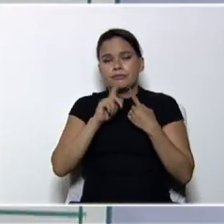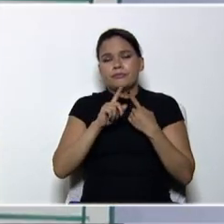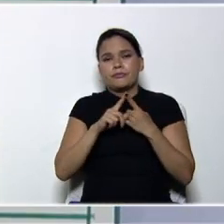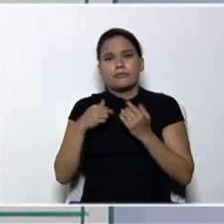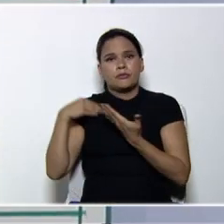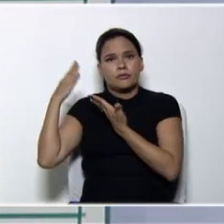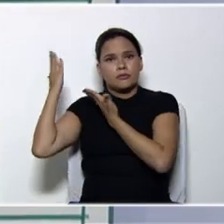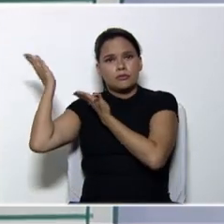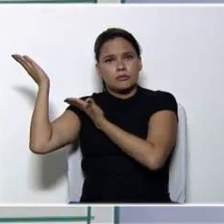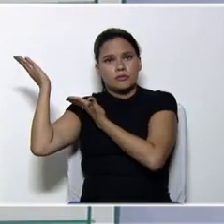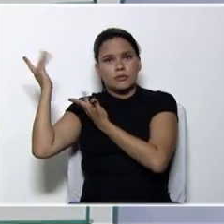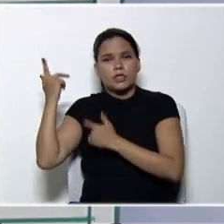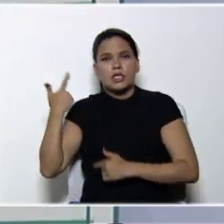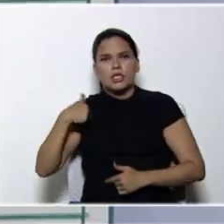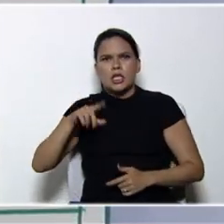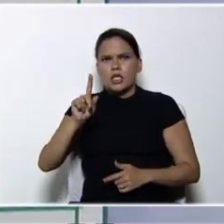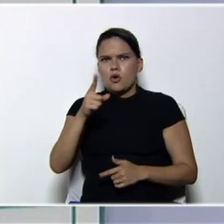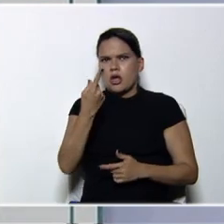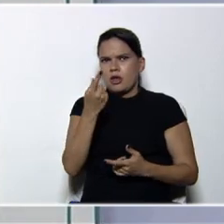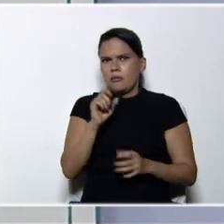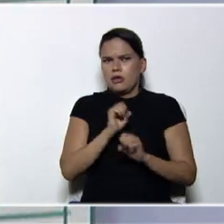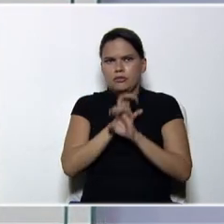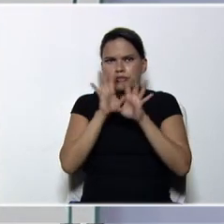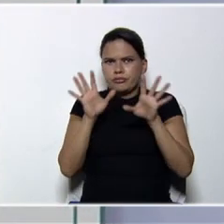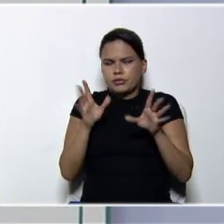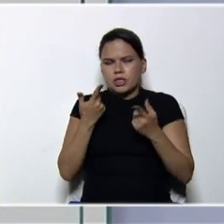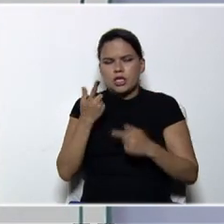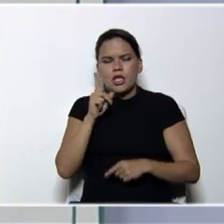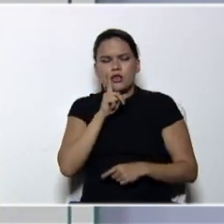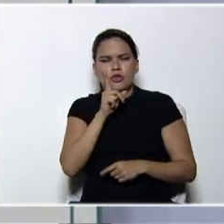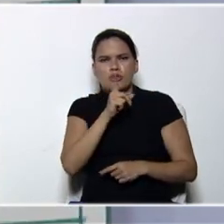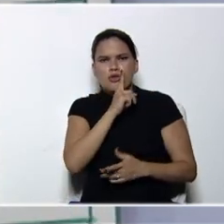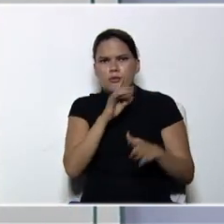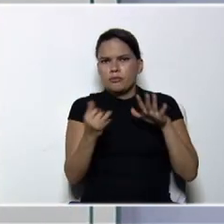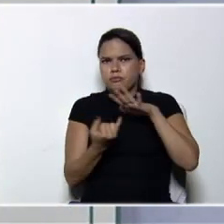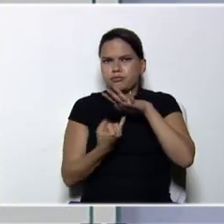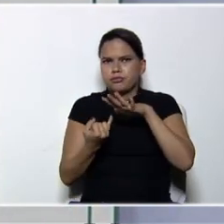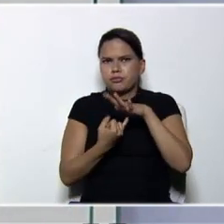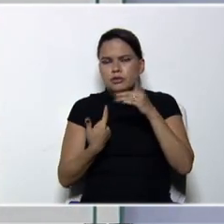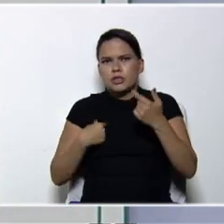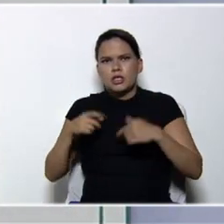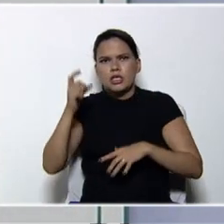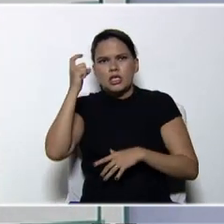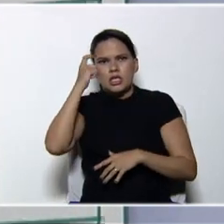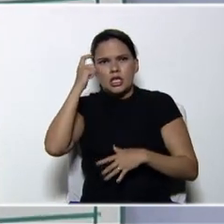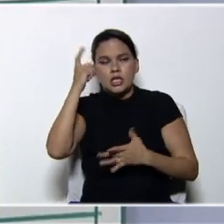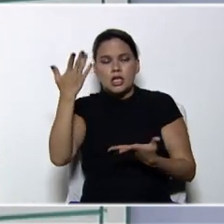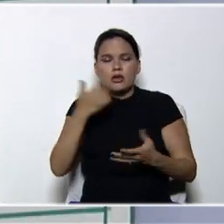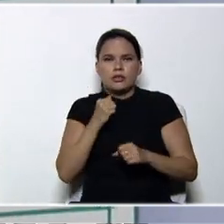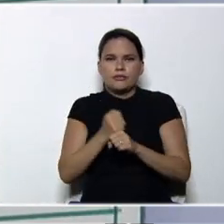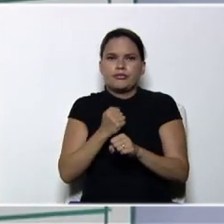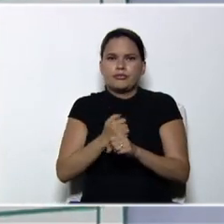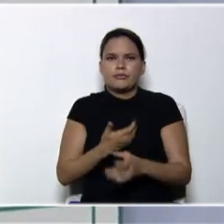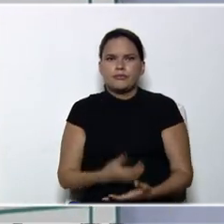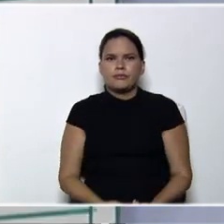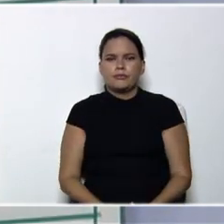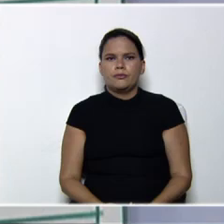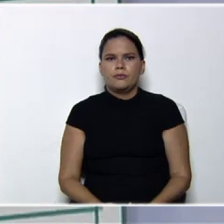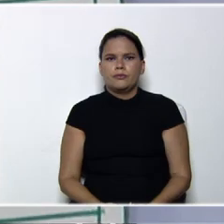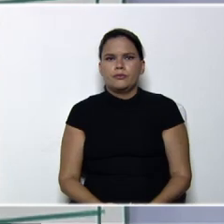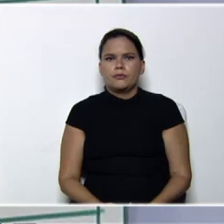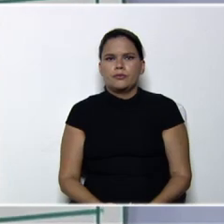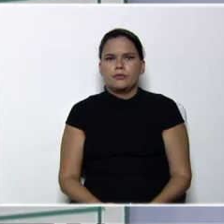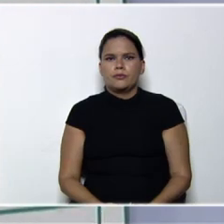acá tiene un elemento básico que debería ser el nombre de la institución y la fecha en lo que lo están elaborando, ¿verdad?